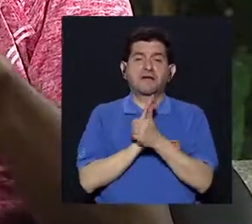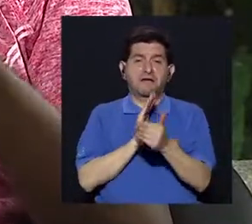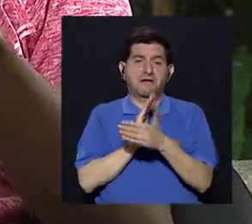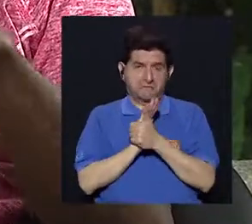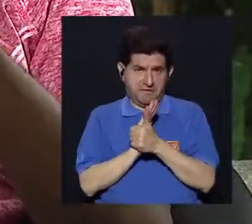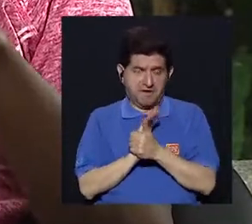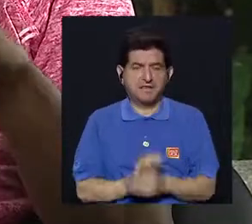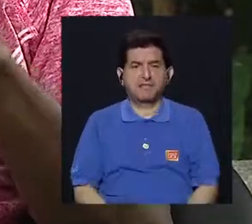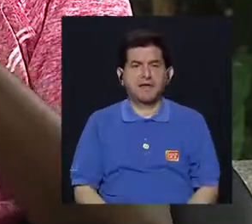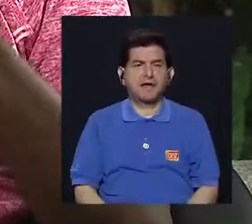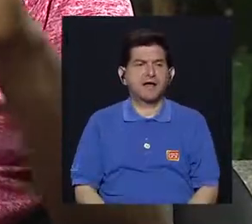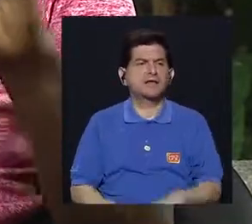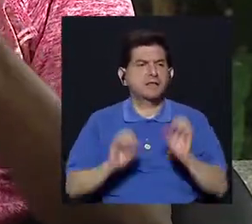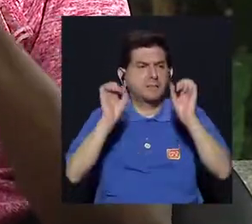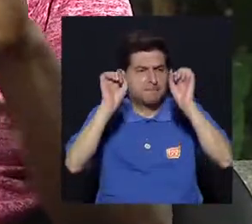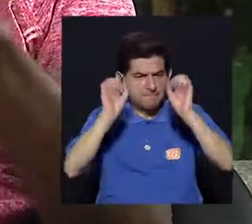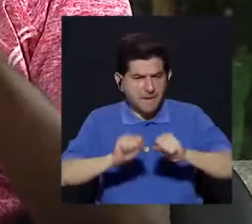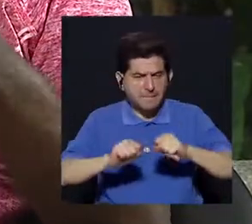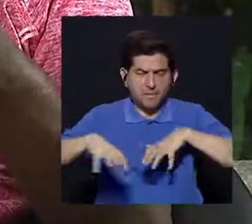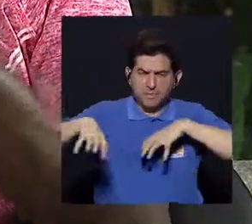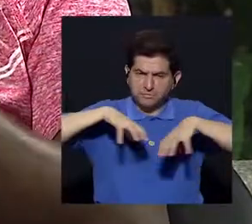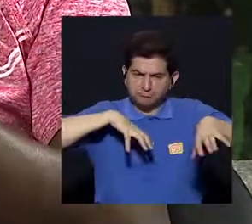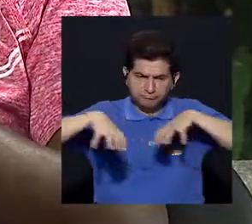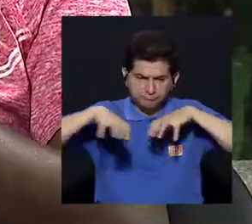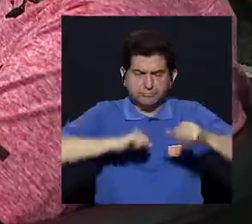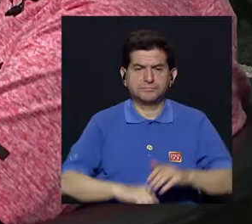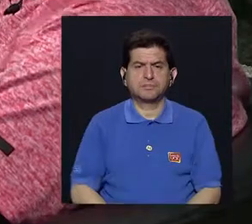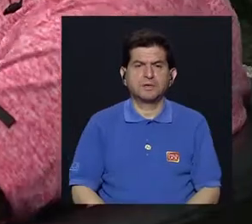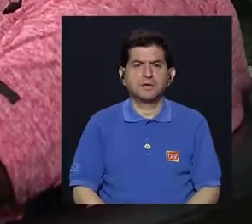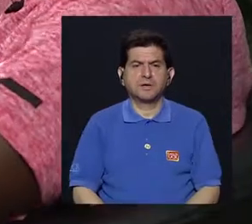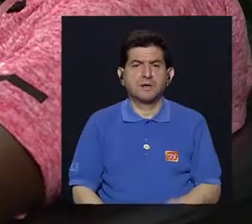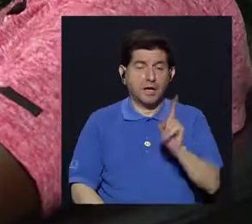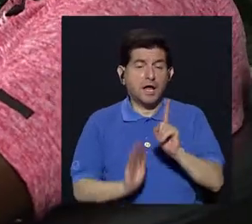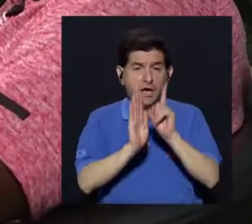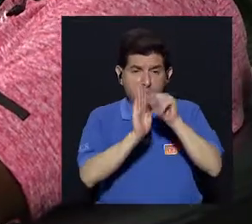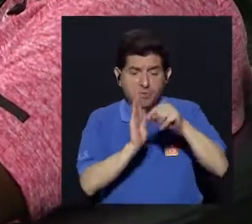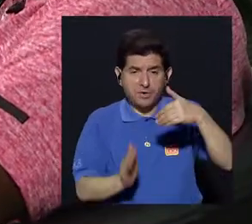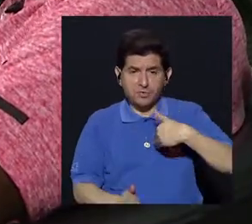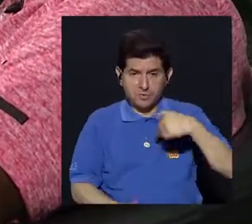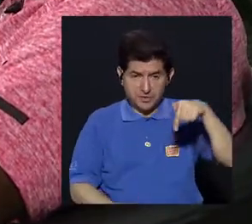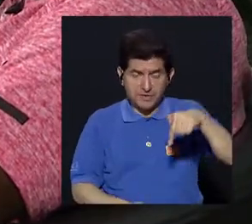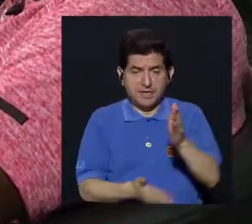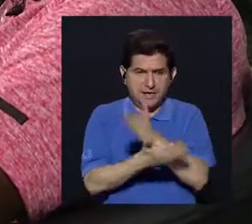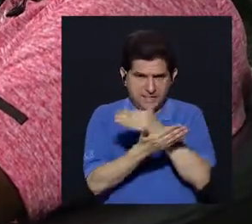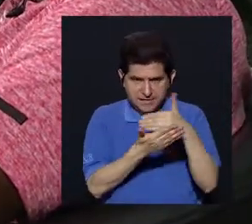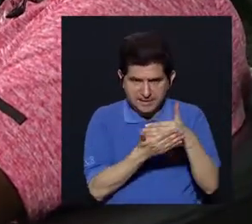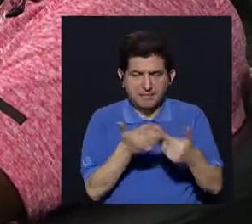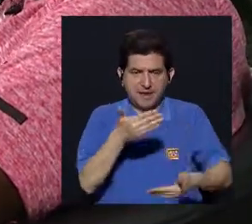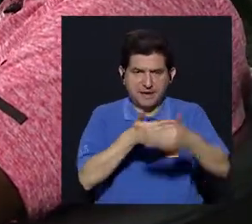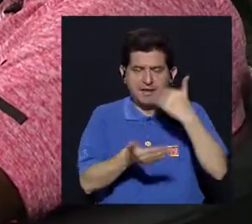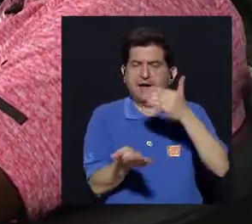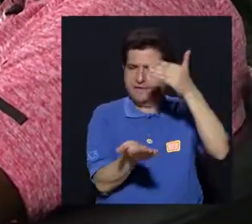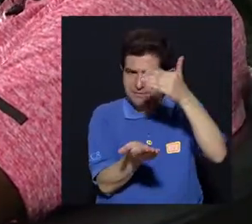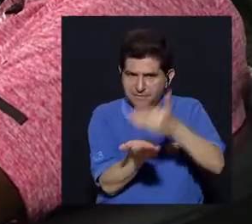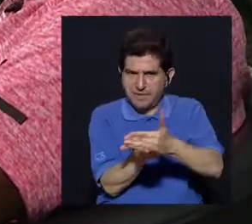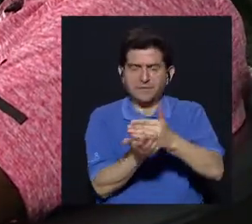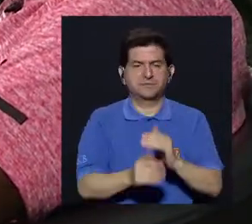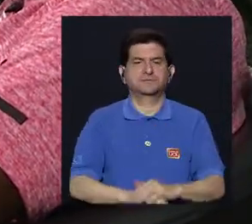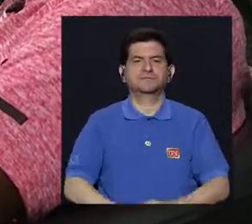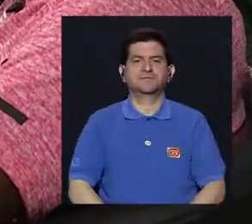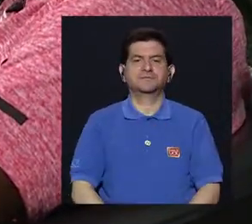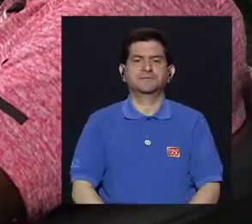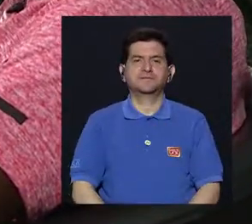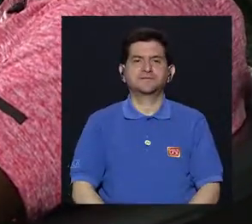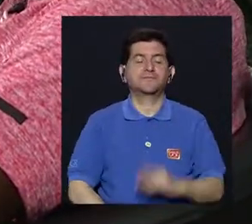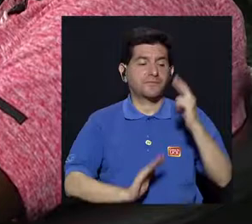destrezas y poder hacer ciertos movimientos. Pero en este minuto que nos queda de para hacer el primer corte, o